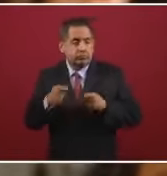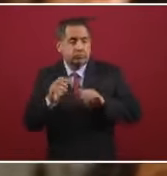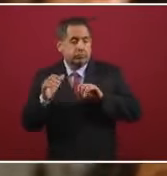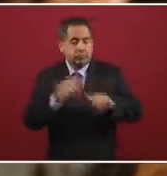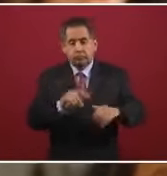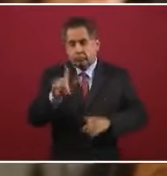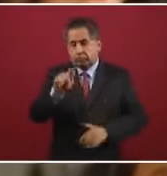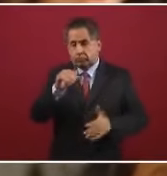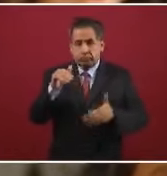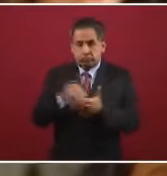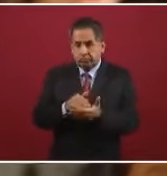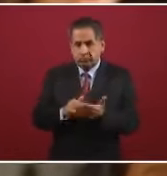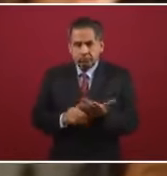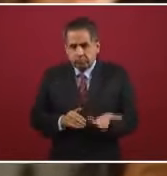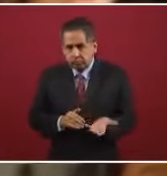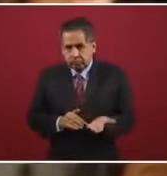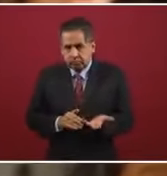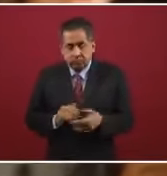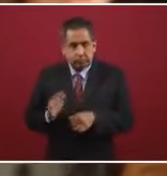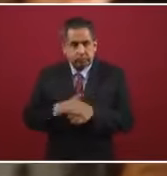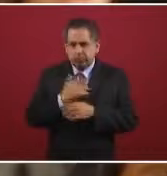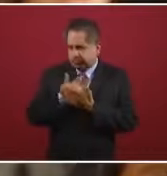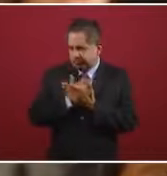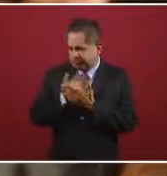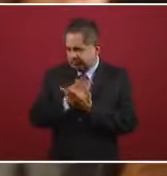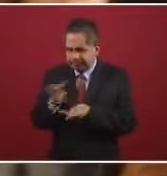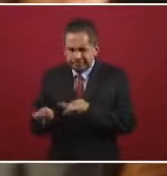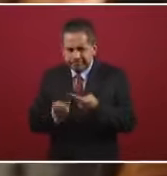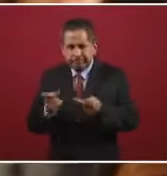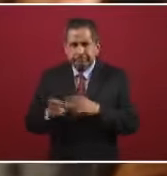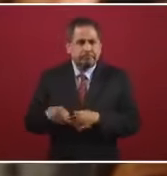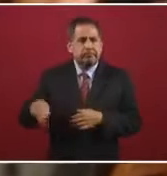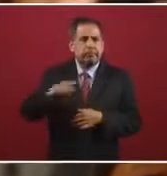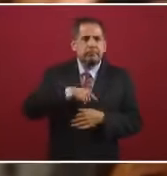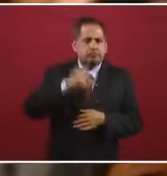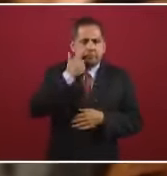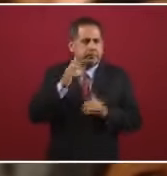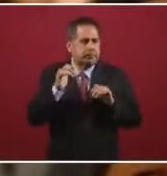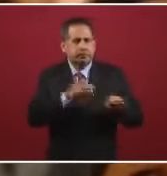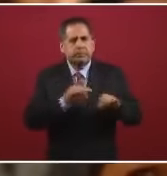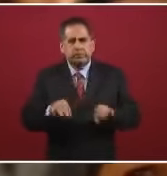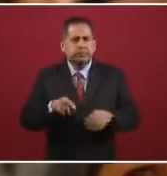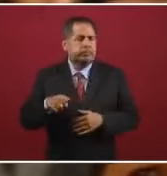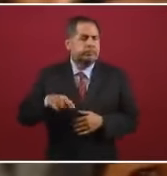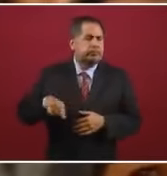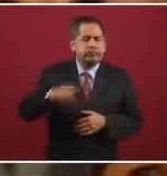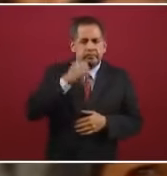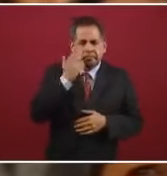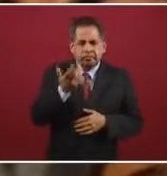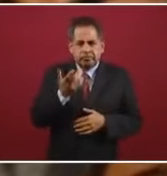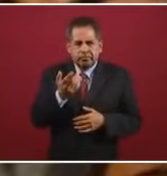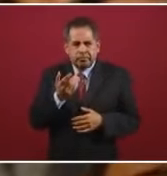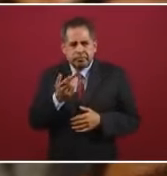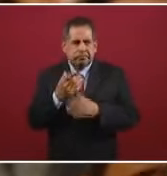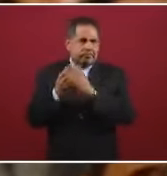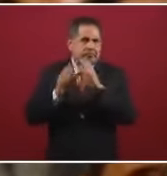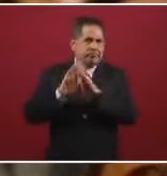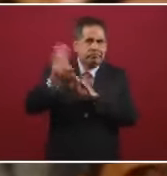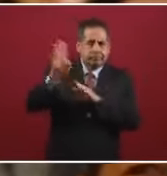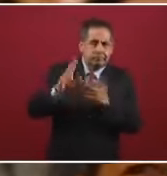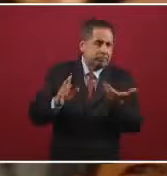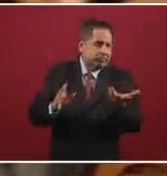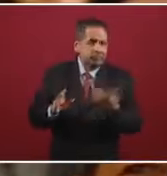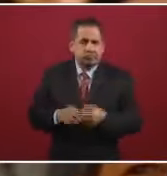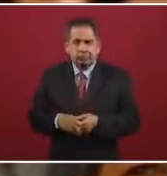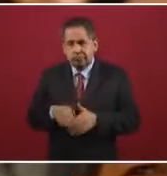70, porque de acuerdo a las encuestas lo que han dicho es que no quieren trabajar. ¿Qué tiene al respecto? Y en materia